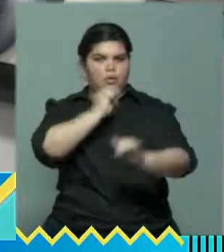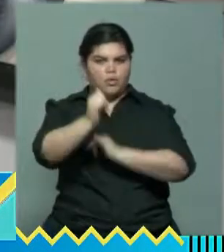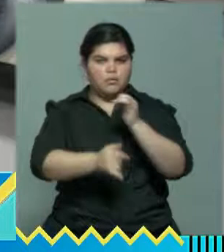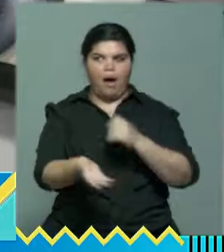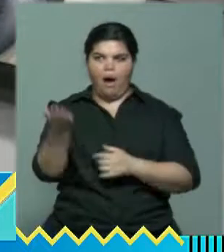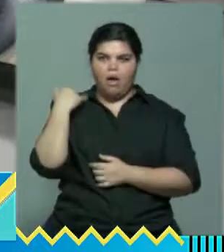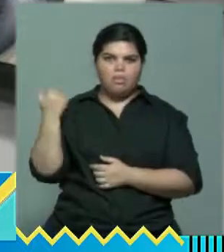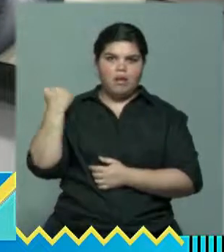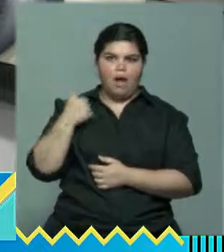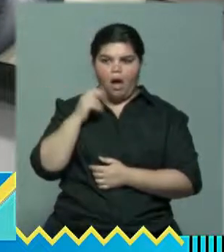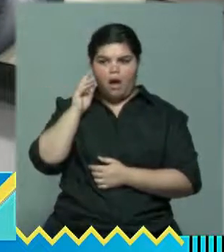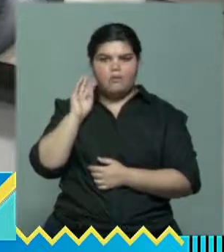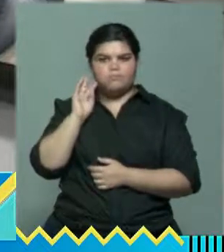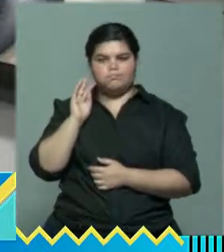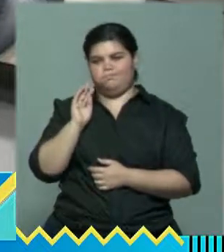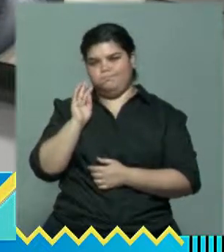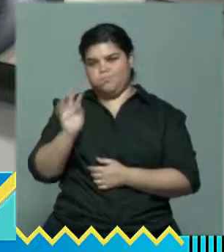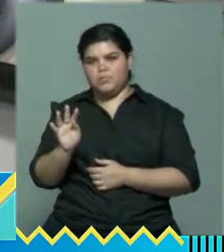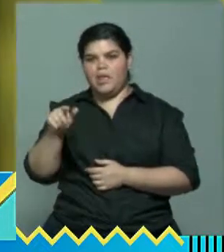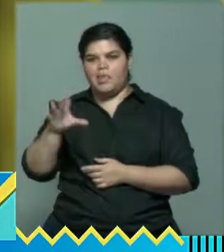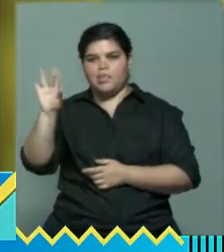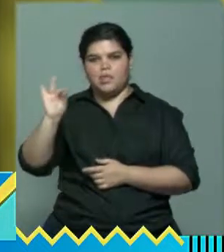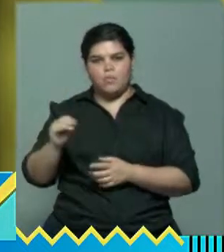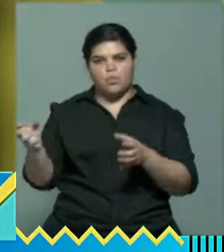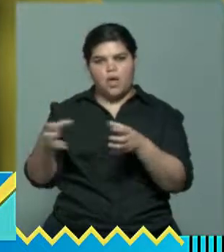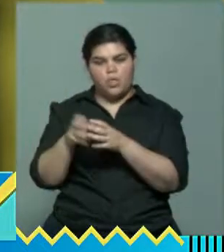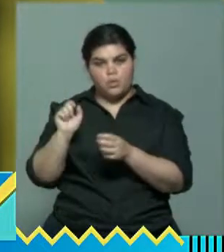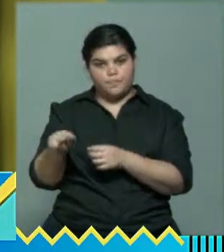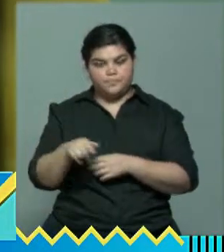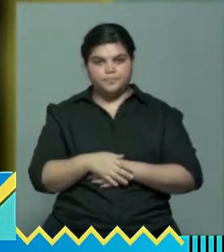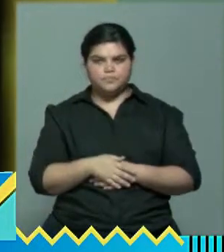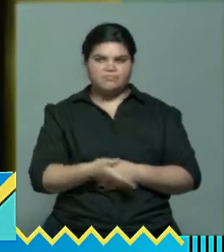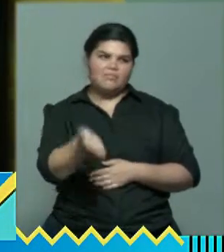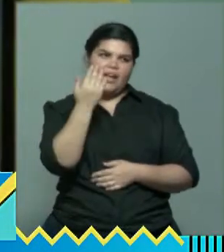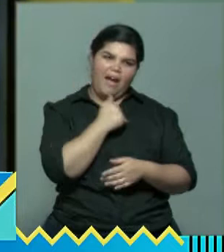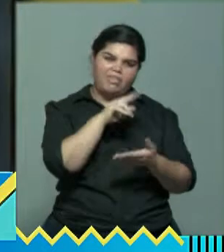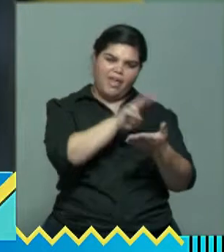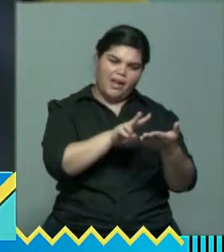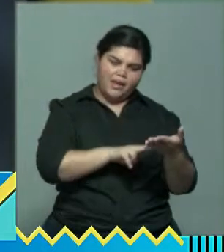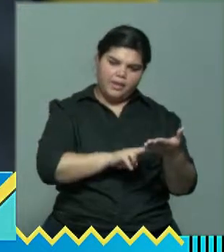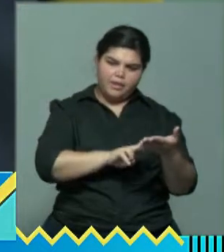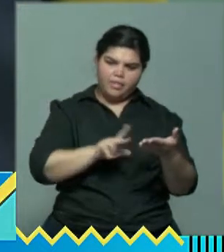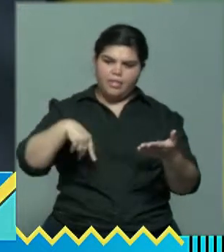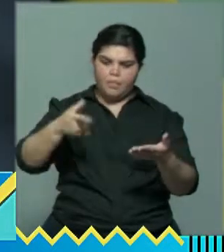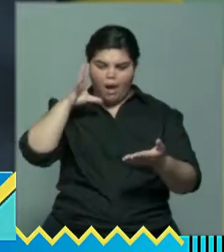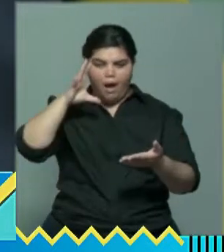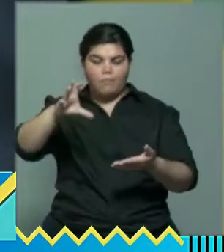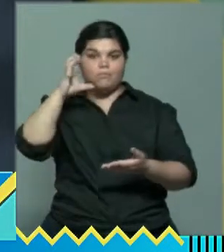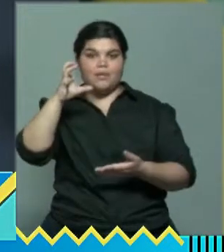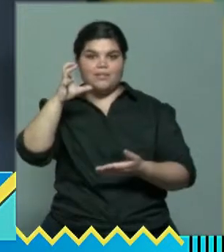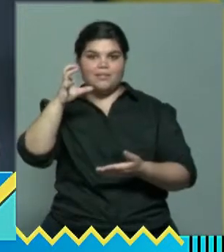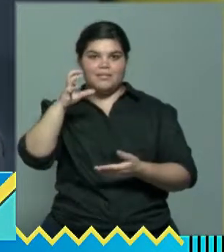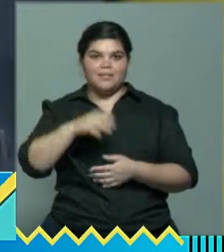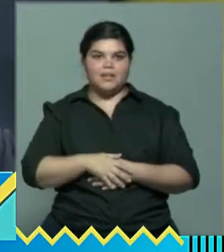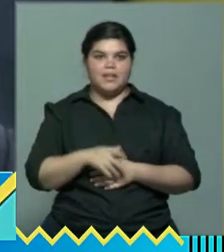escuché de la Cámara de Diputados, que la verdad lo había leído, pero después me acordé de algo